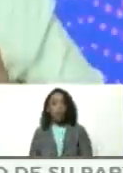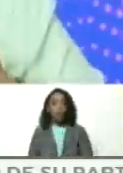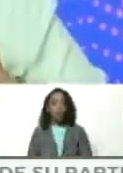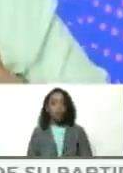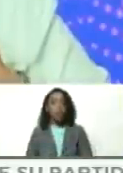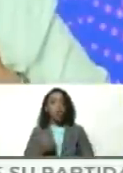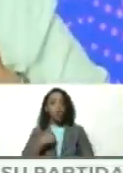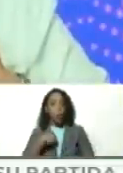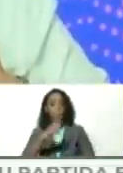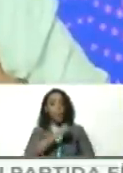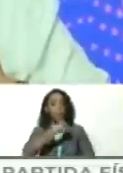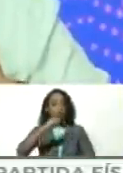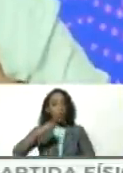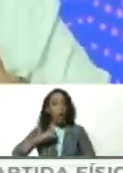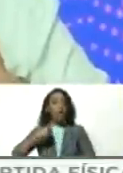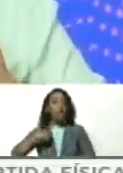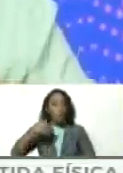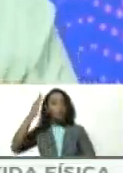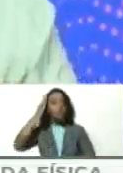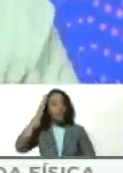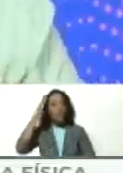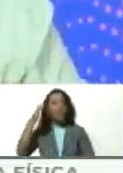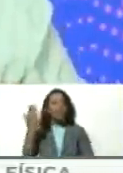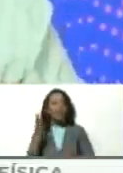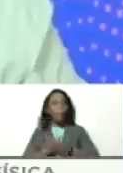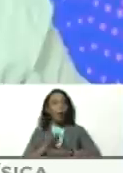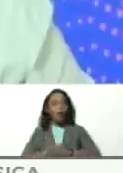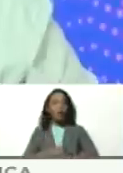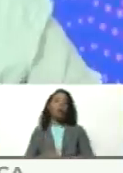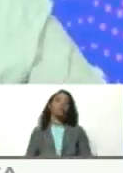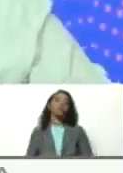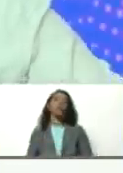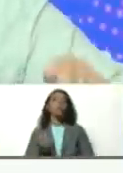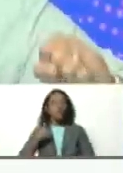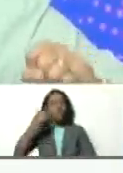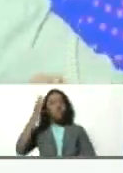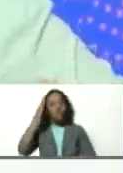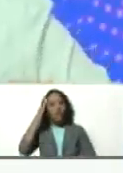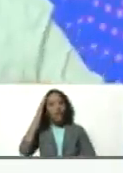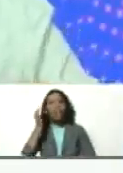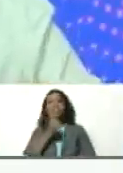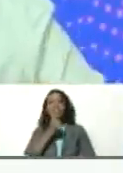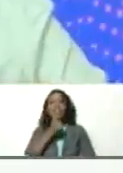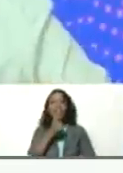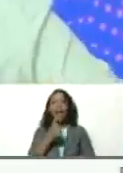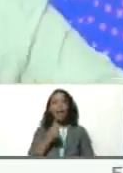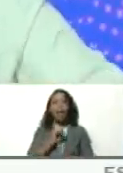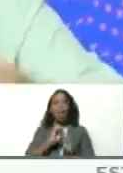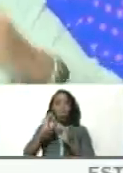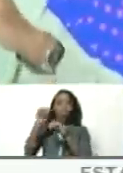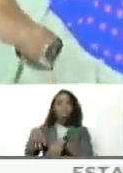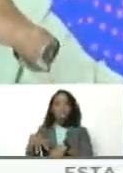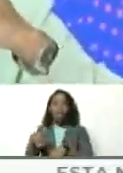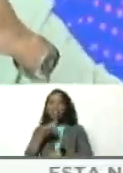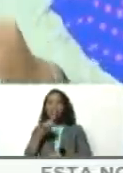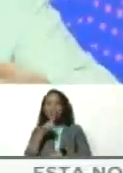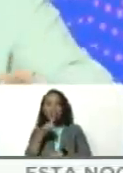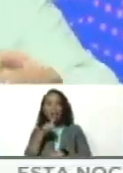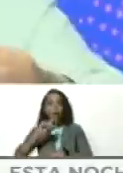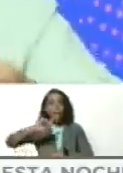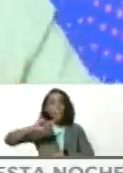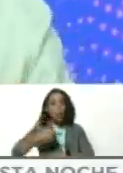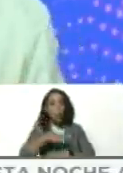Yo personalmente sé la verdad. Sé quién remó para atrás. Sé quién dividió